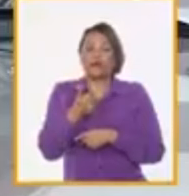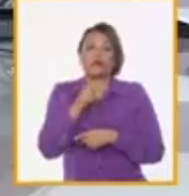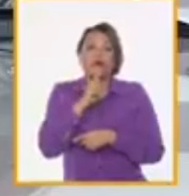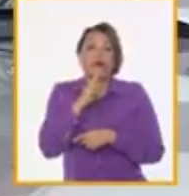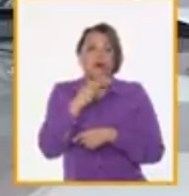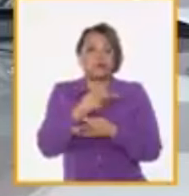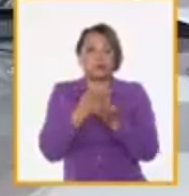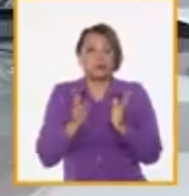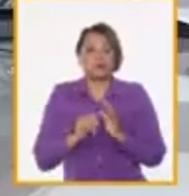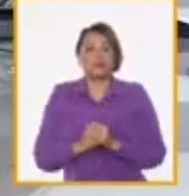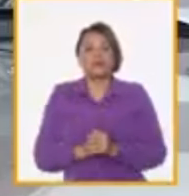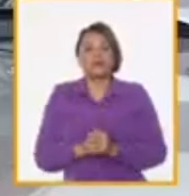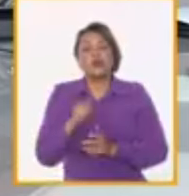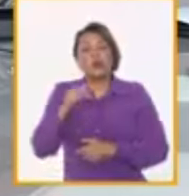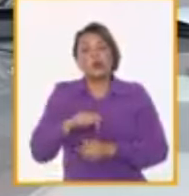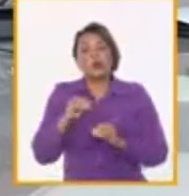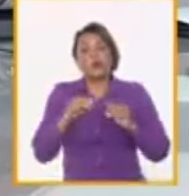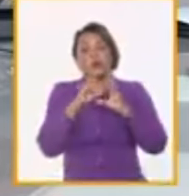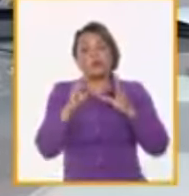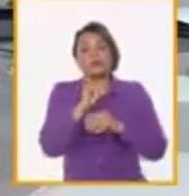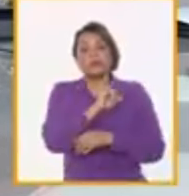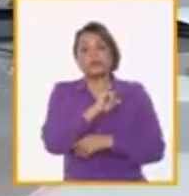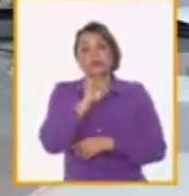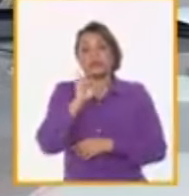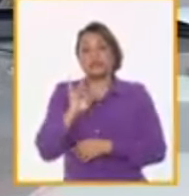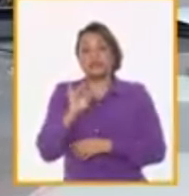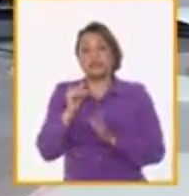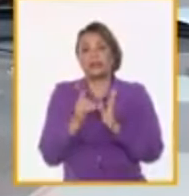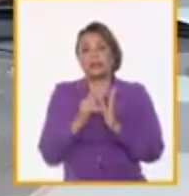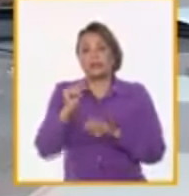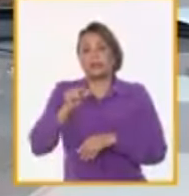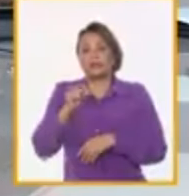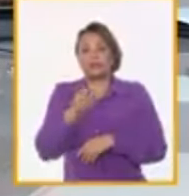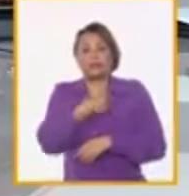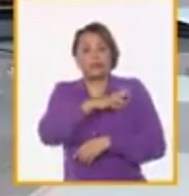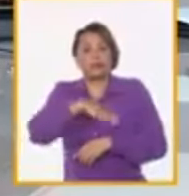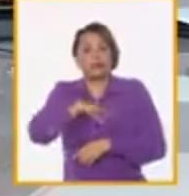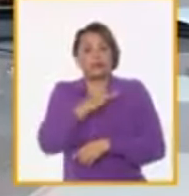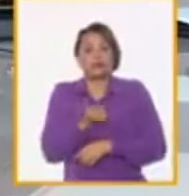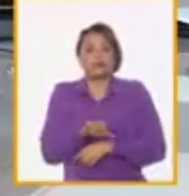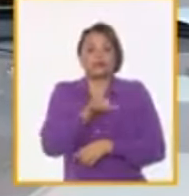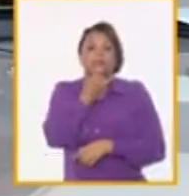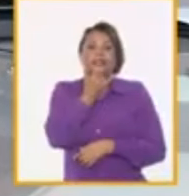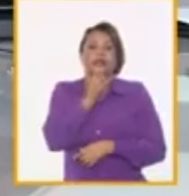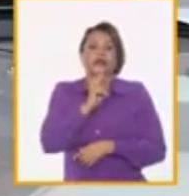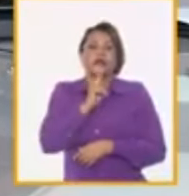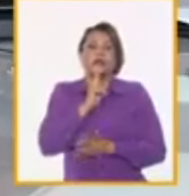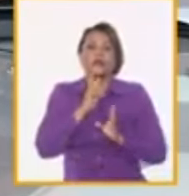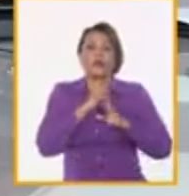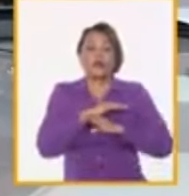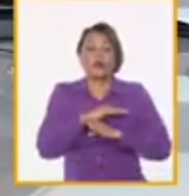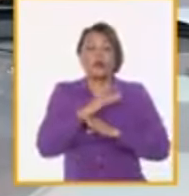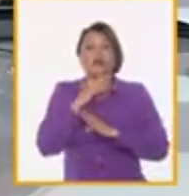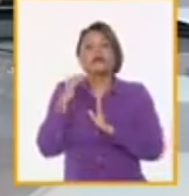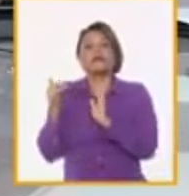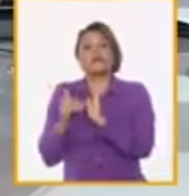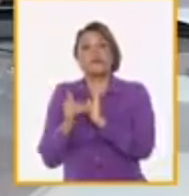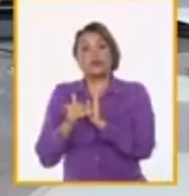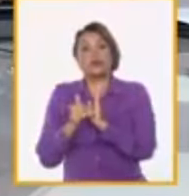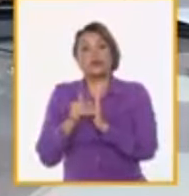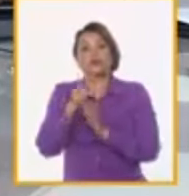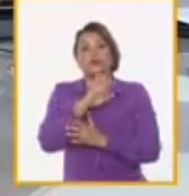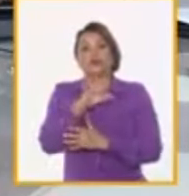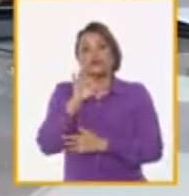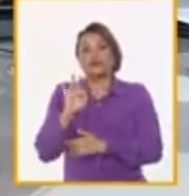Hoy amanecimos con unas 67.000 personas afectadas en La Habana y ahora es parte de por la tarde, estamos en unas